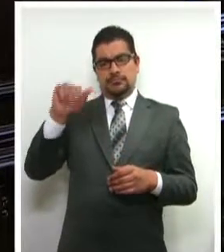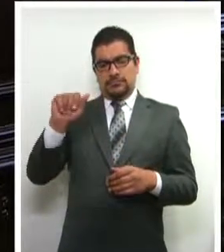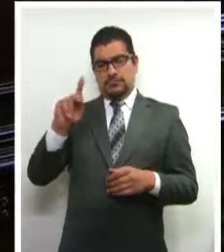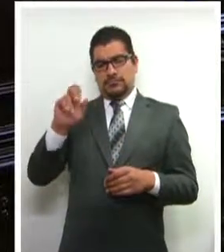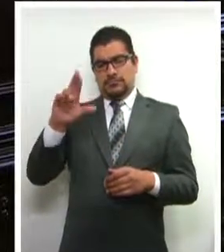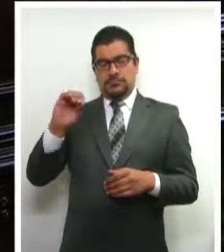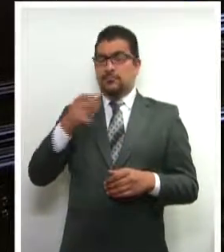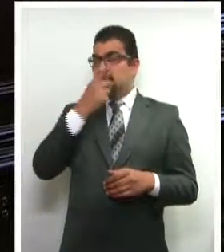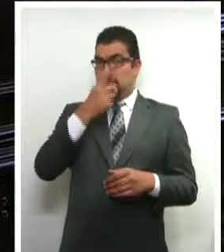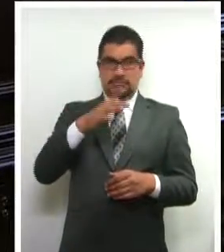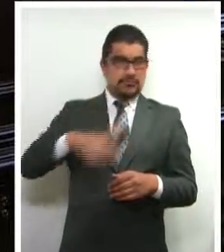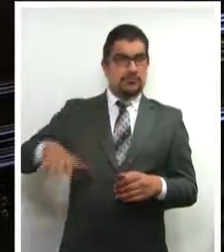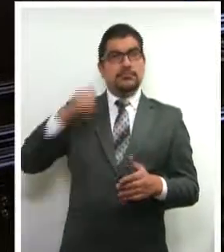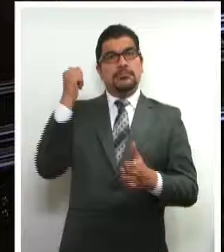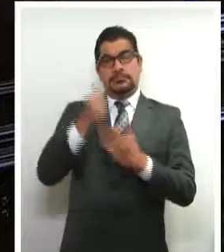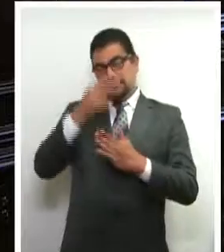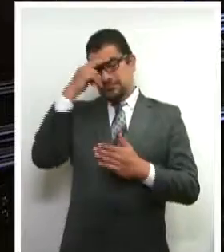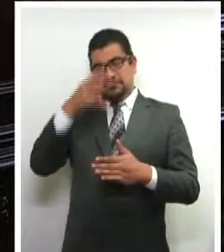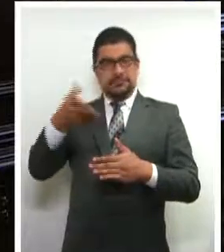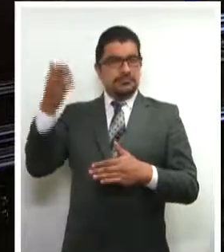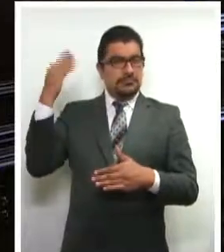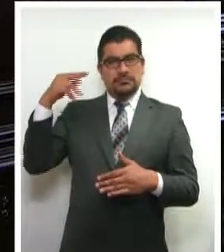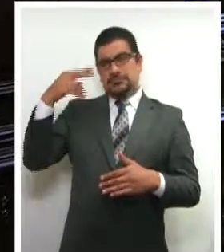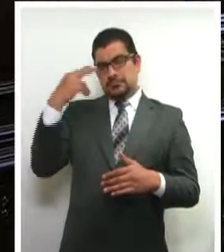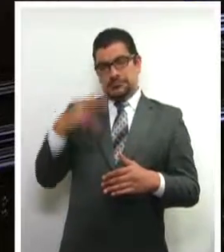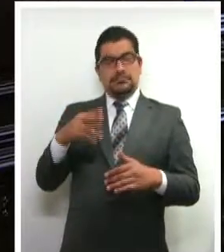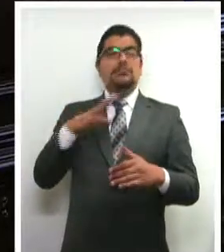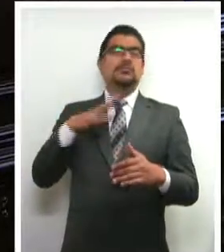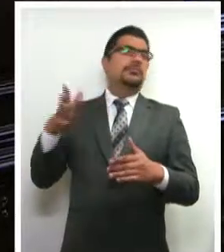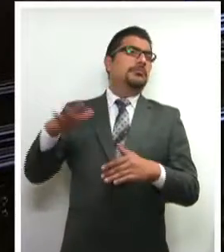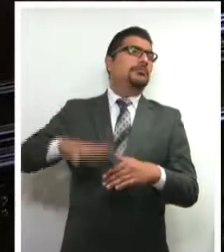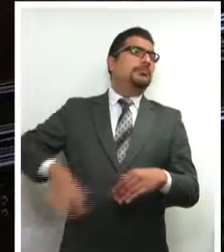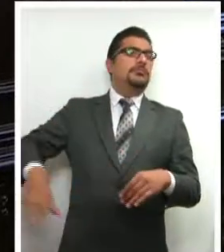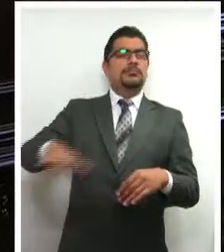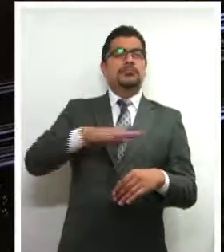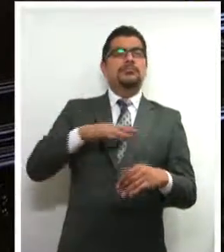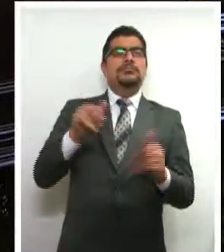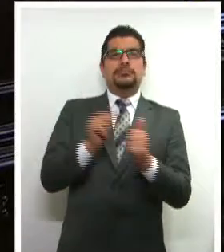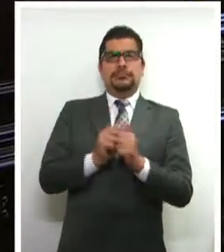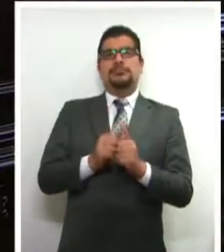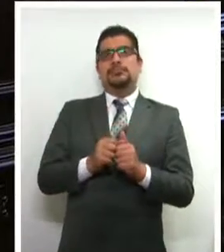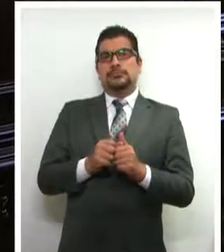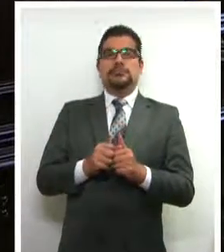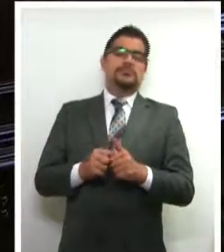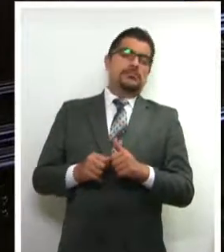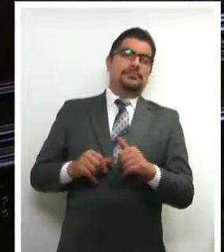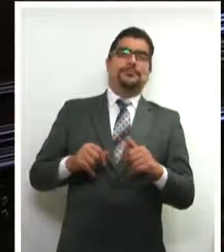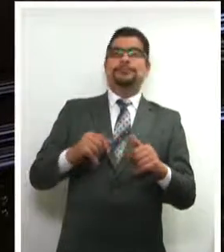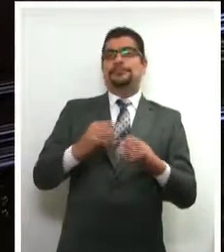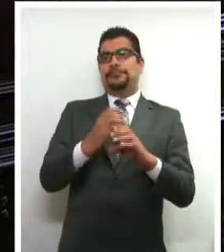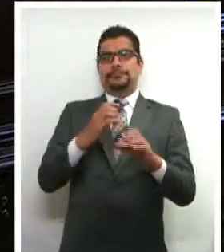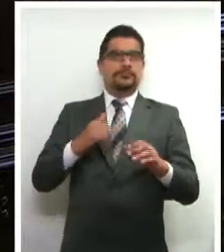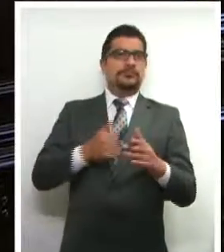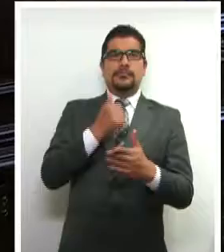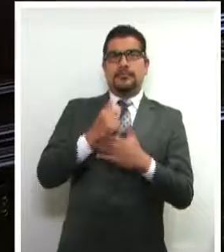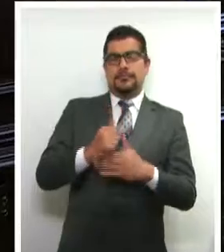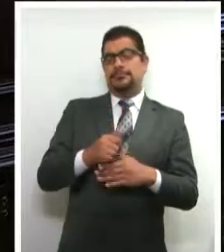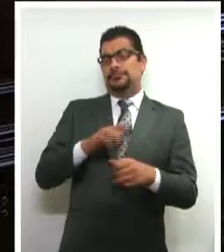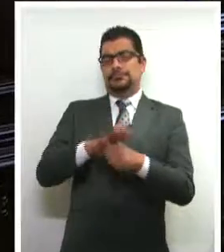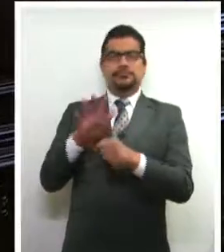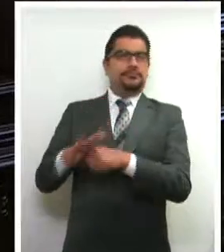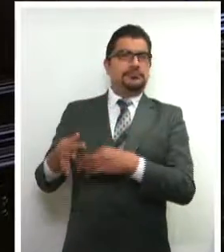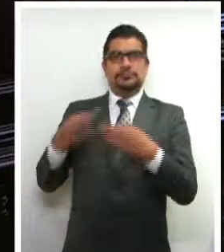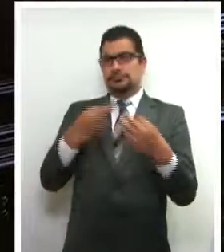sostenido que la Ciudad de México Tenochtitlán estaba concebida con un trazo urbano perfectamente concebido, con